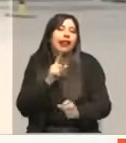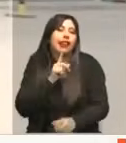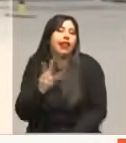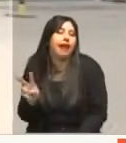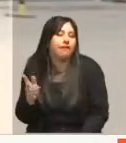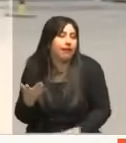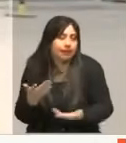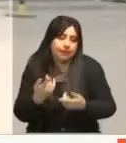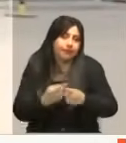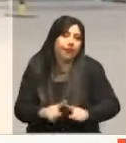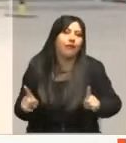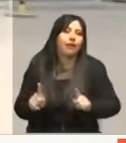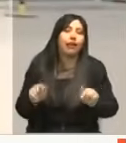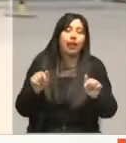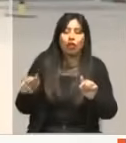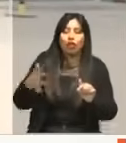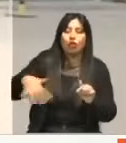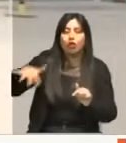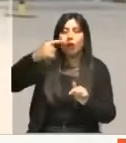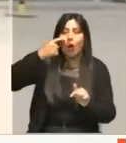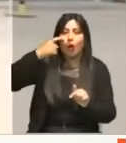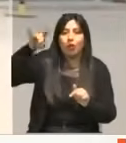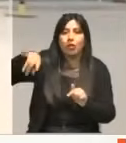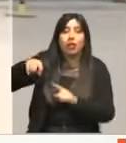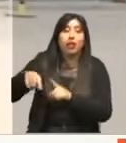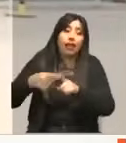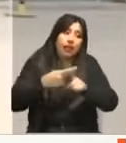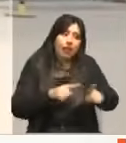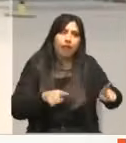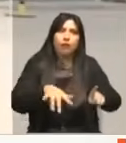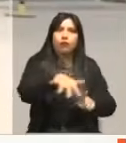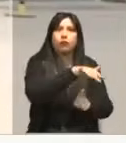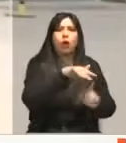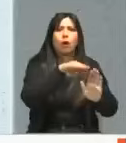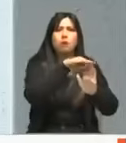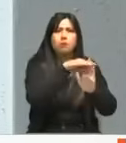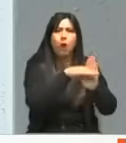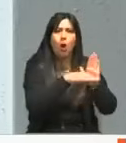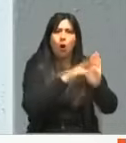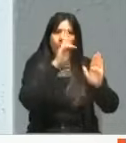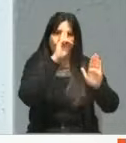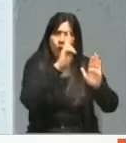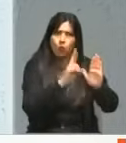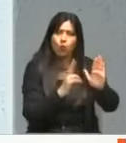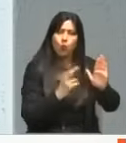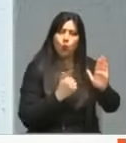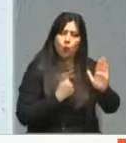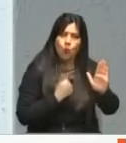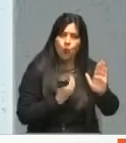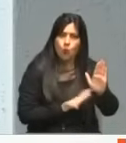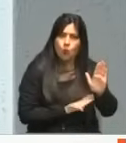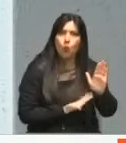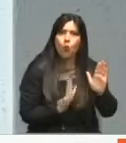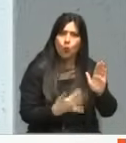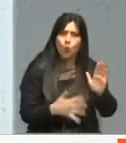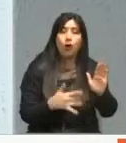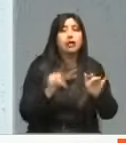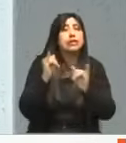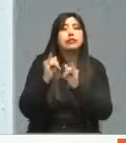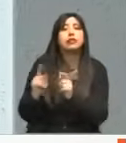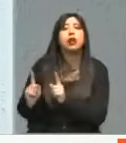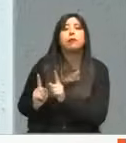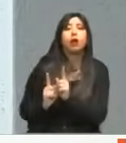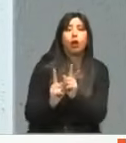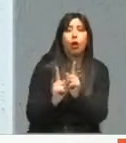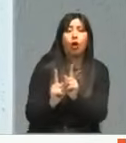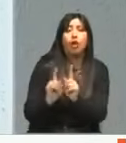conocemos, a un lugar que es totalmente protocolar. Pero ahí me han estado enseñando, siempre hay un oficial al lado mío en